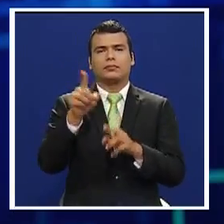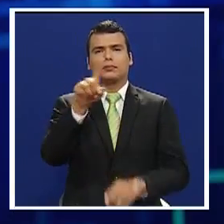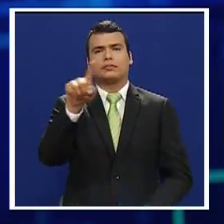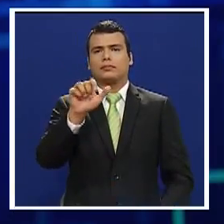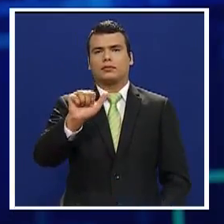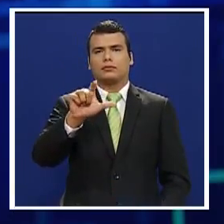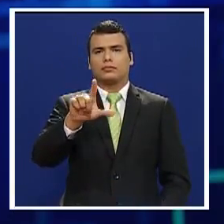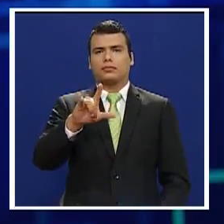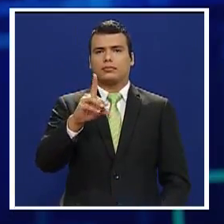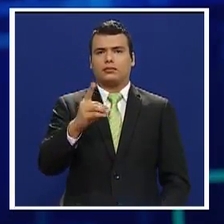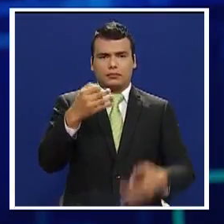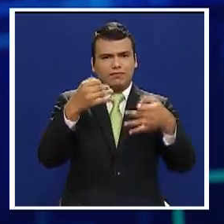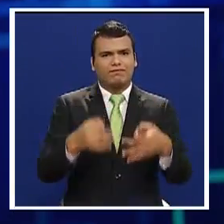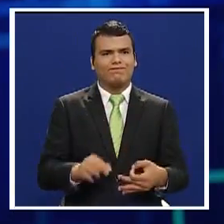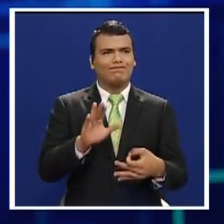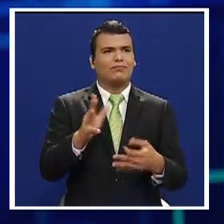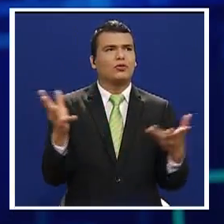a los teléfonos